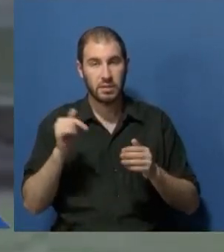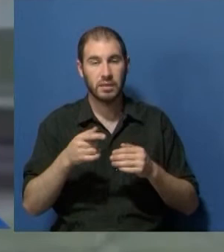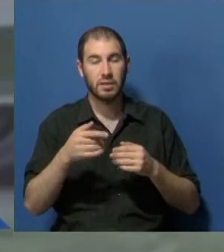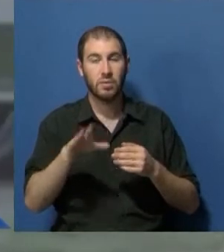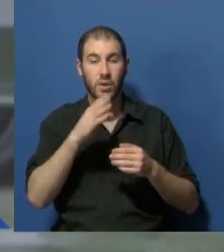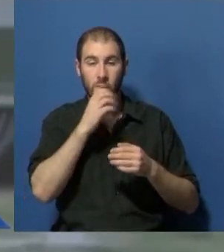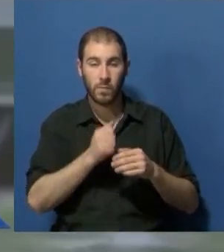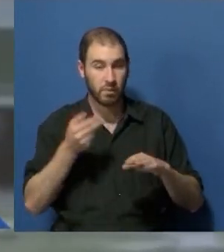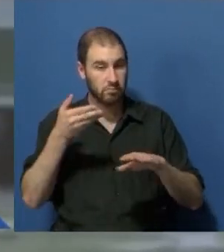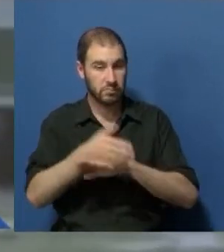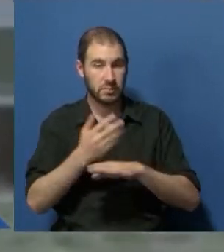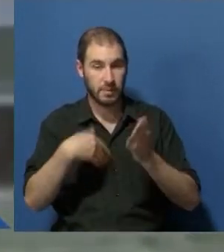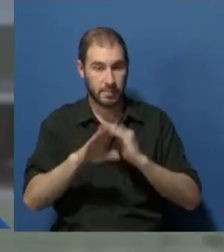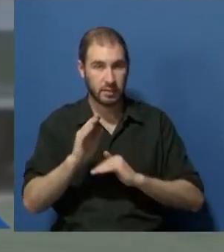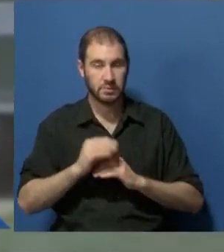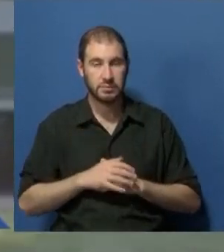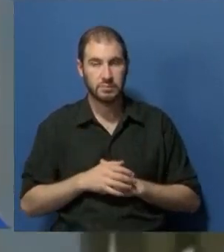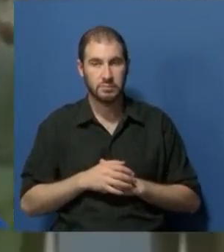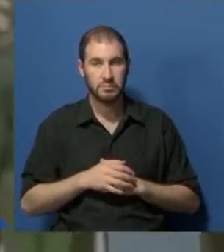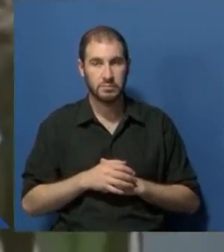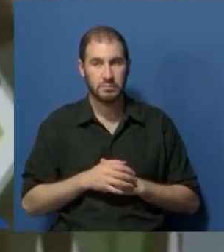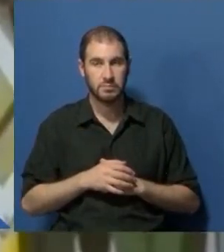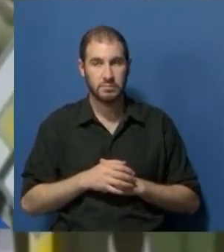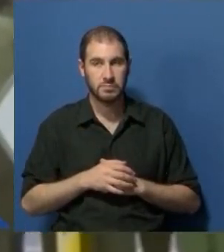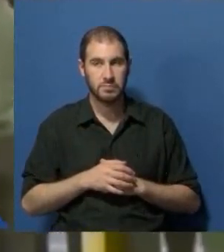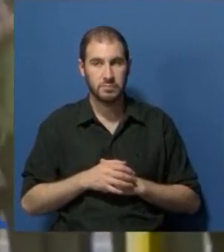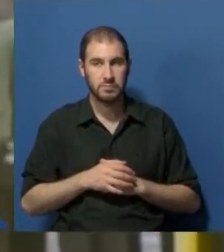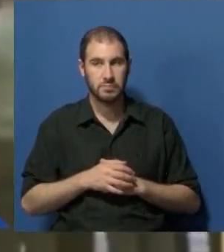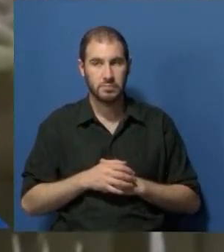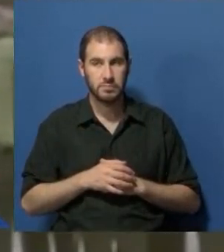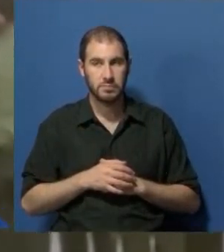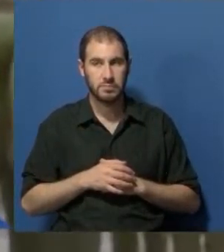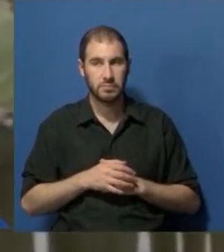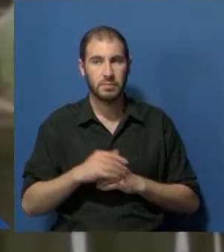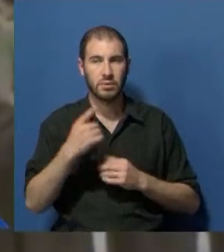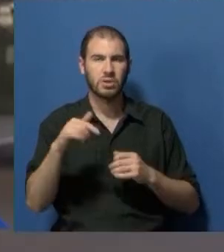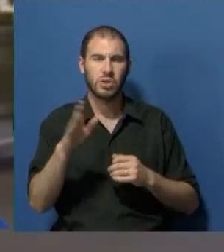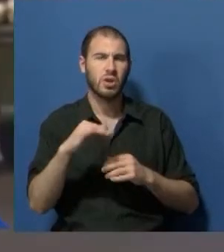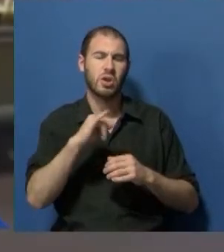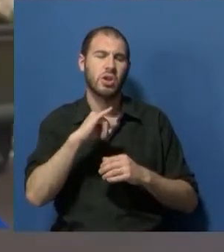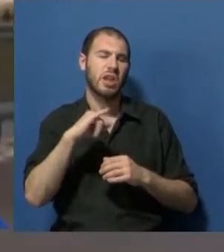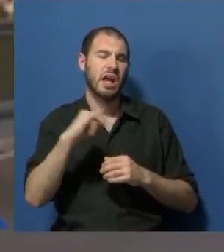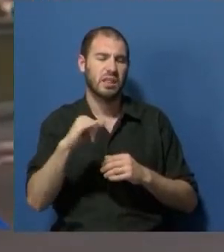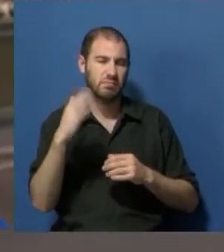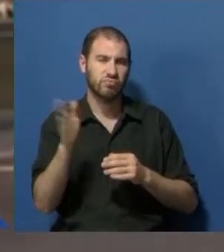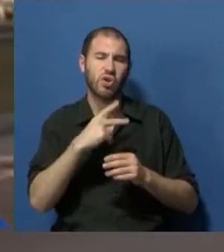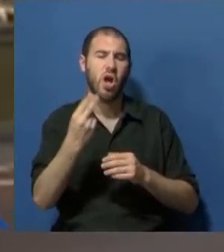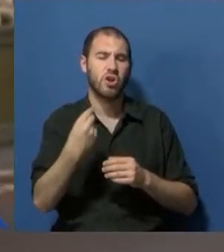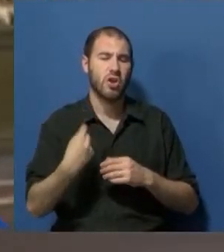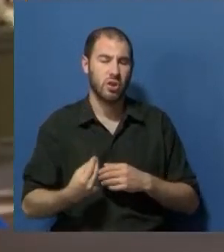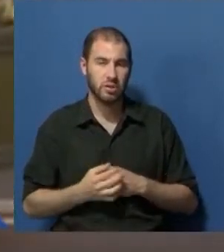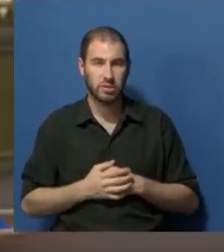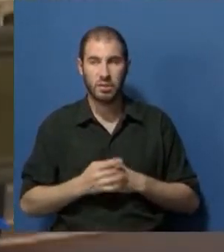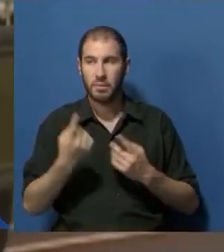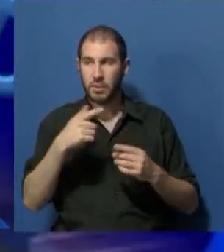mercado cubano, sí. Un poco las negativas, ¿no es cierto? Pero me